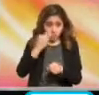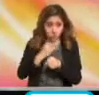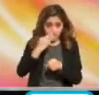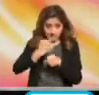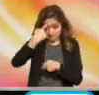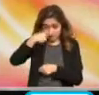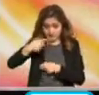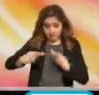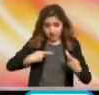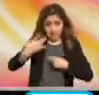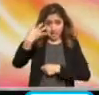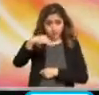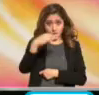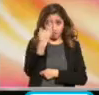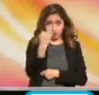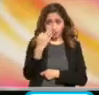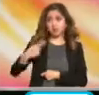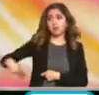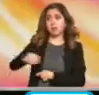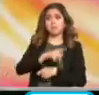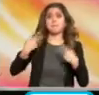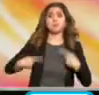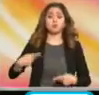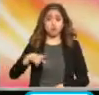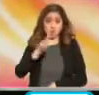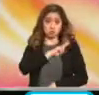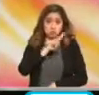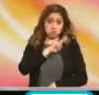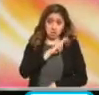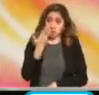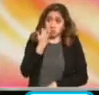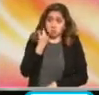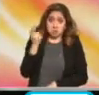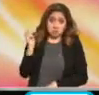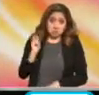este crutoncitos. 14 de febrero para todos los solterones como nosotros. ¿Por qué